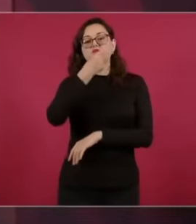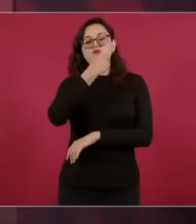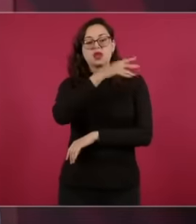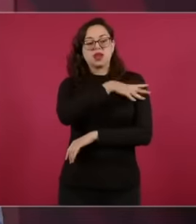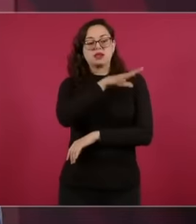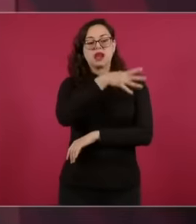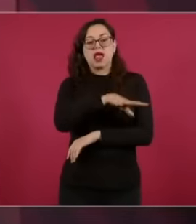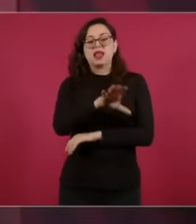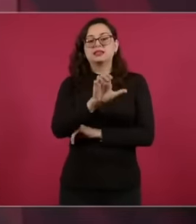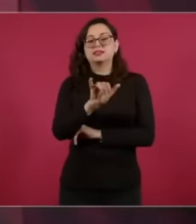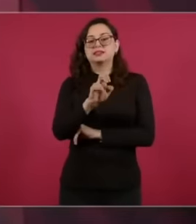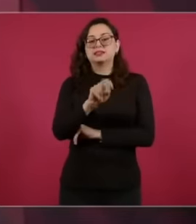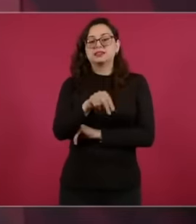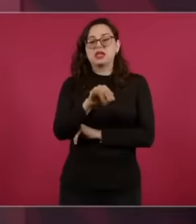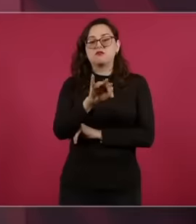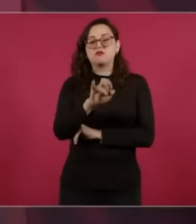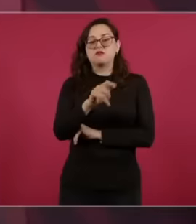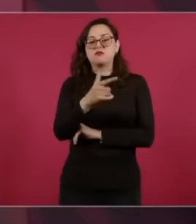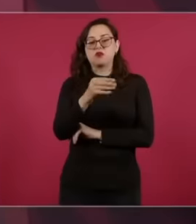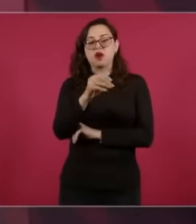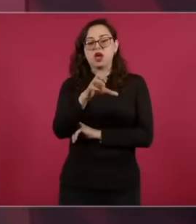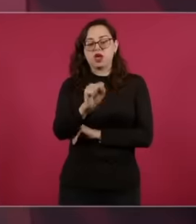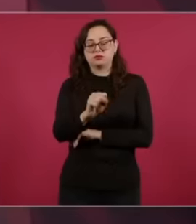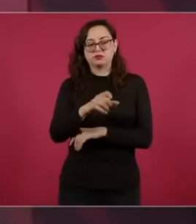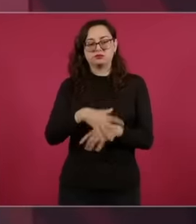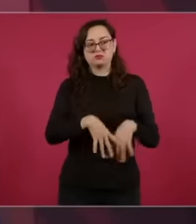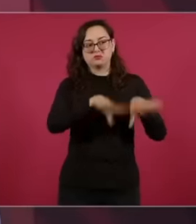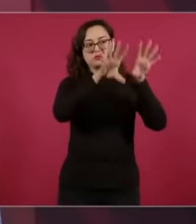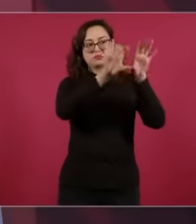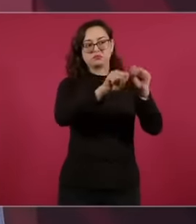y le pido al presidente Trump